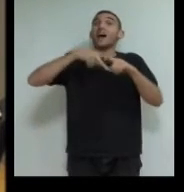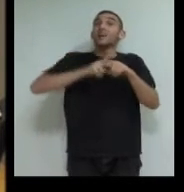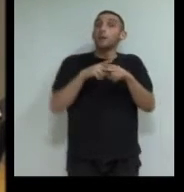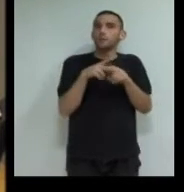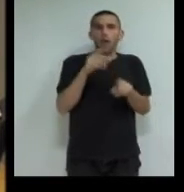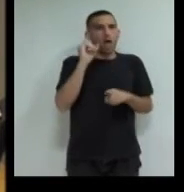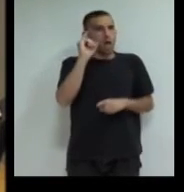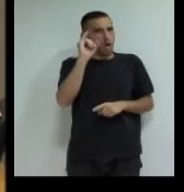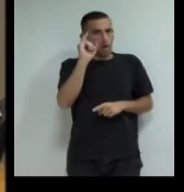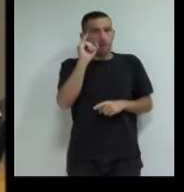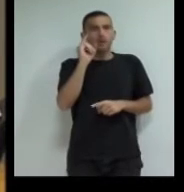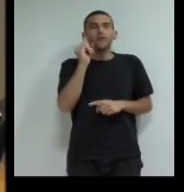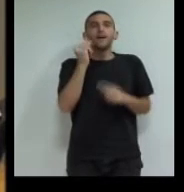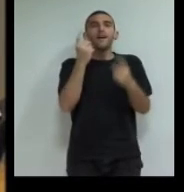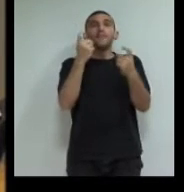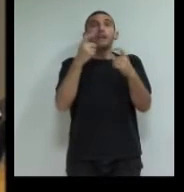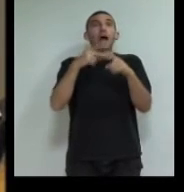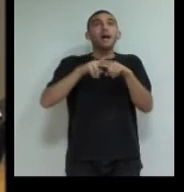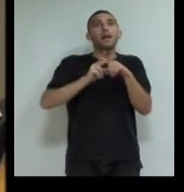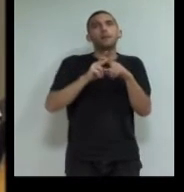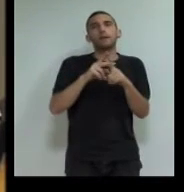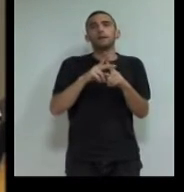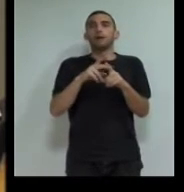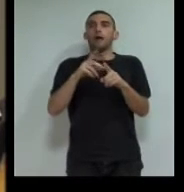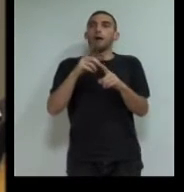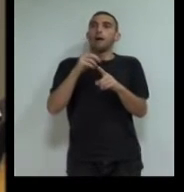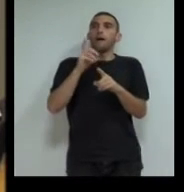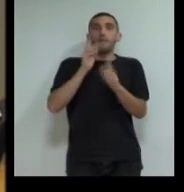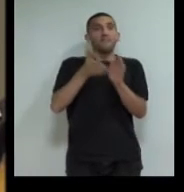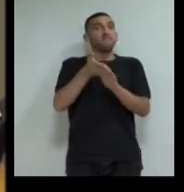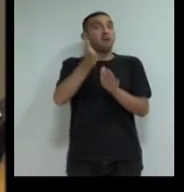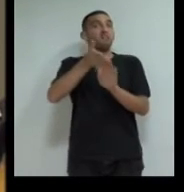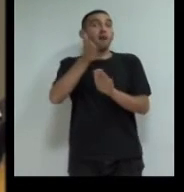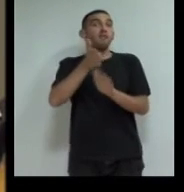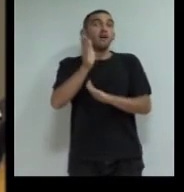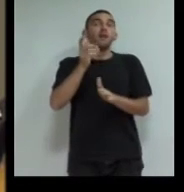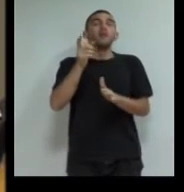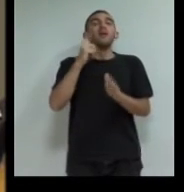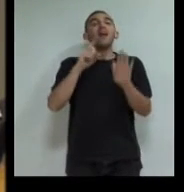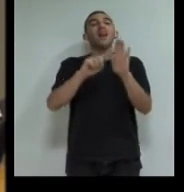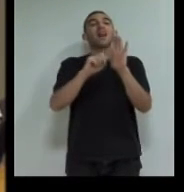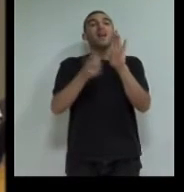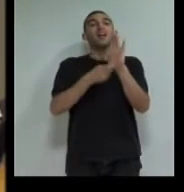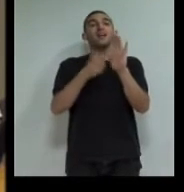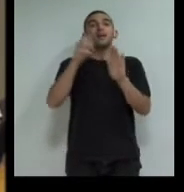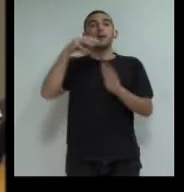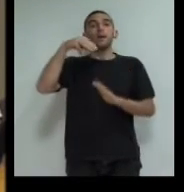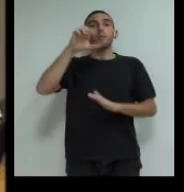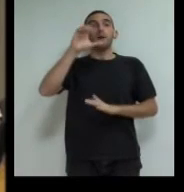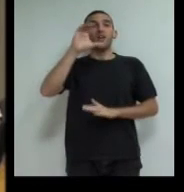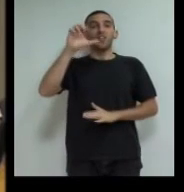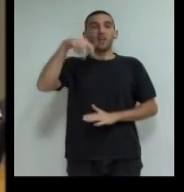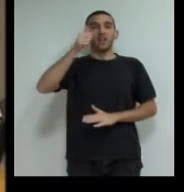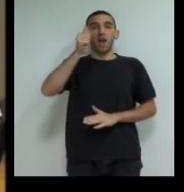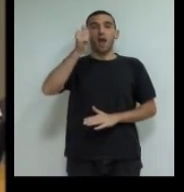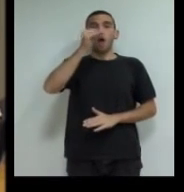están. Falta alguna herramienta que se nos está prometiendo, que es la ley de mecenazgo, que por el